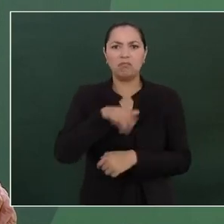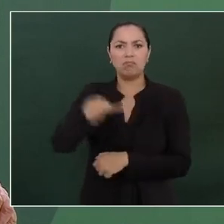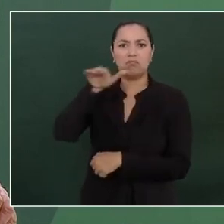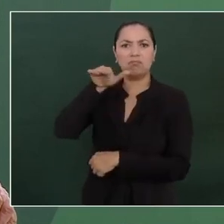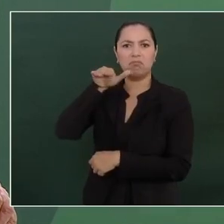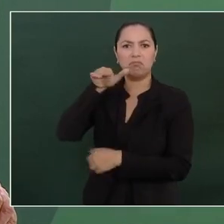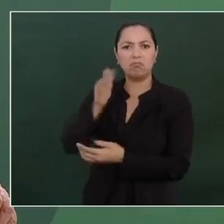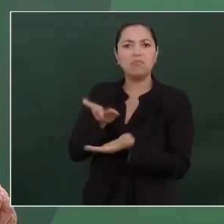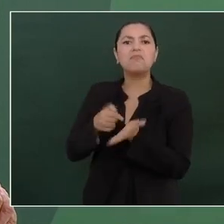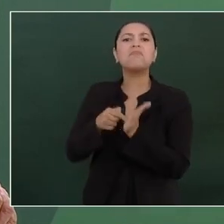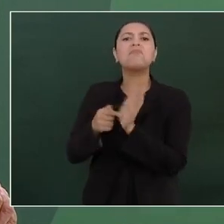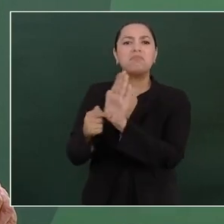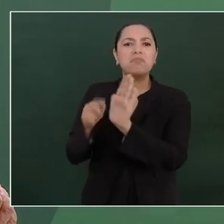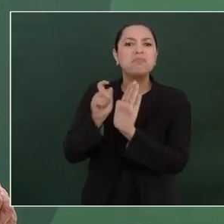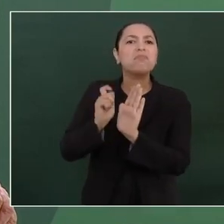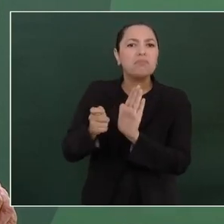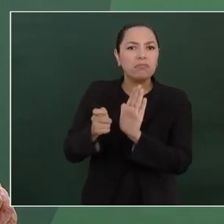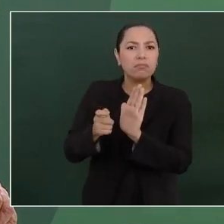pidió